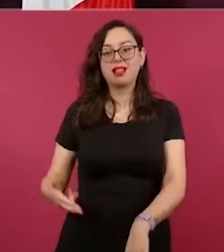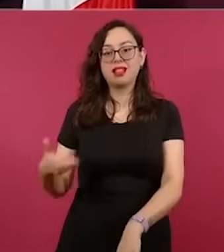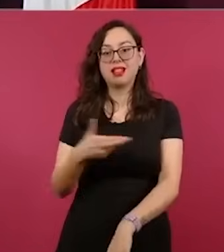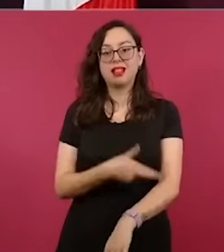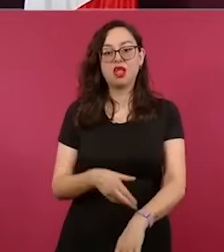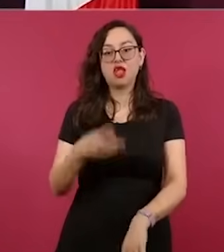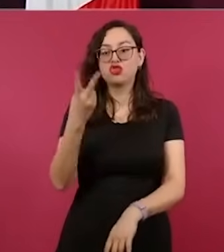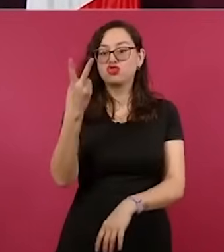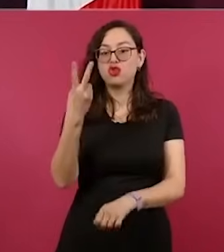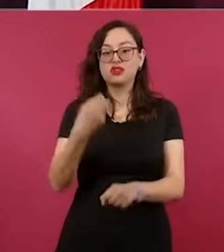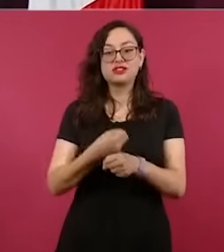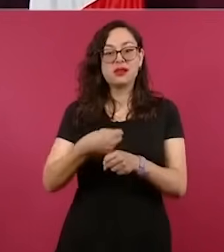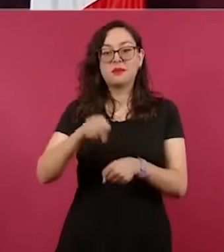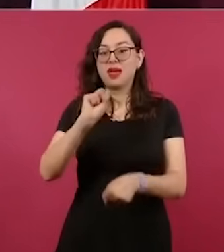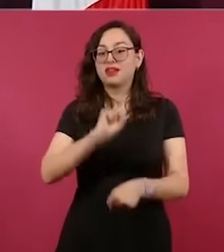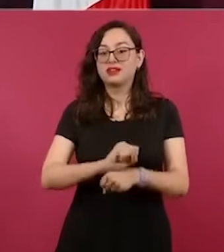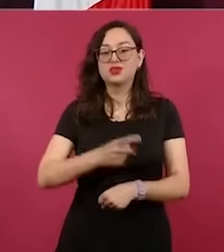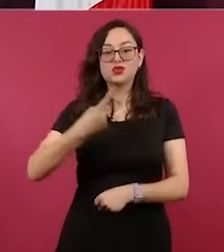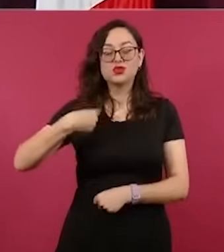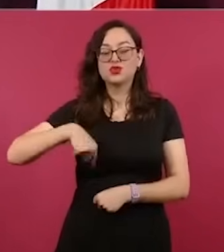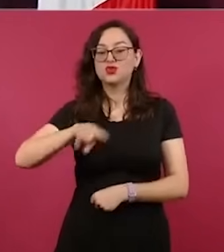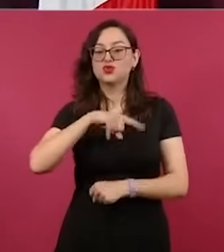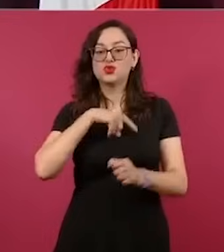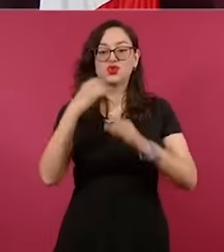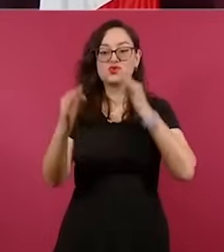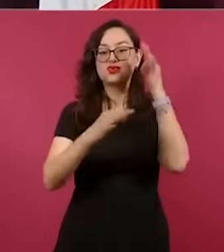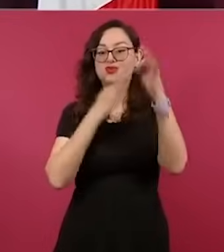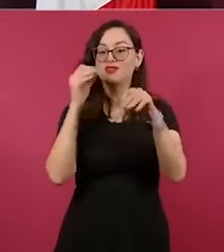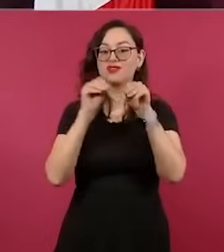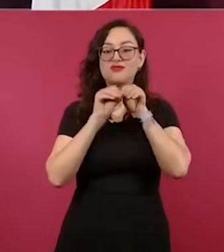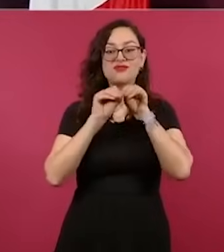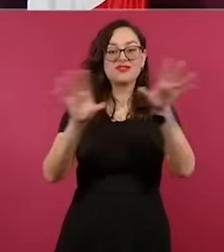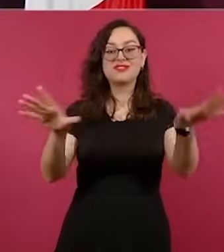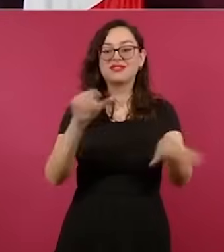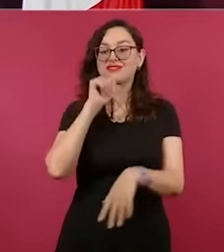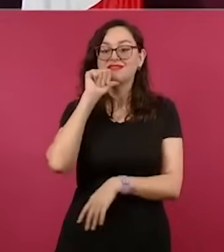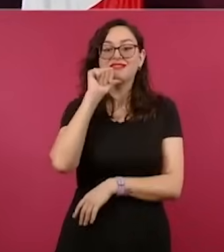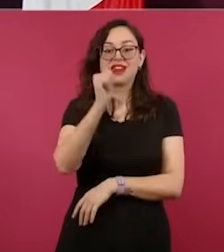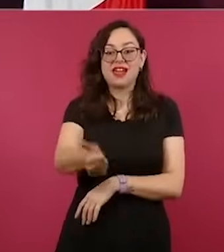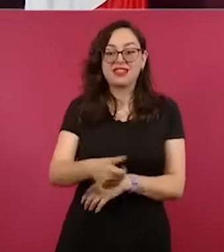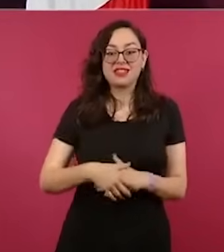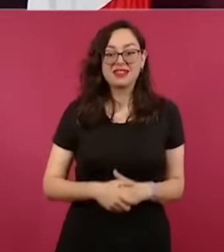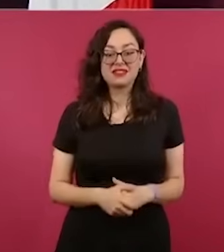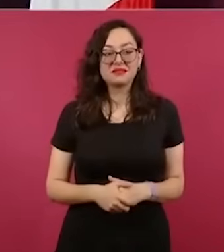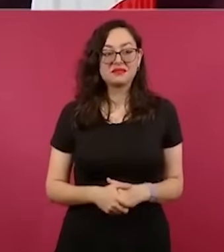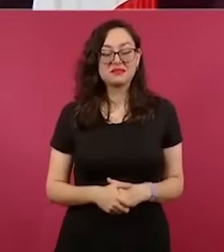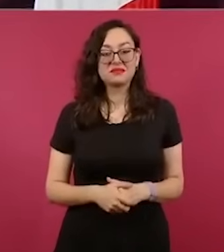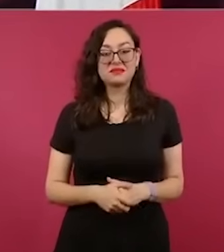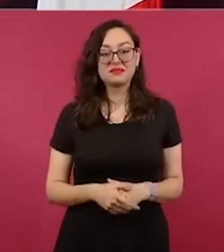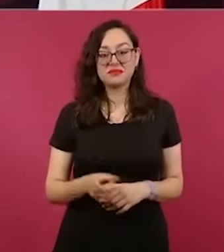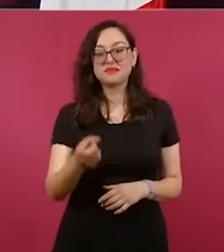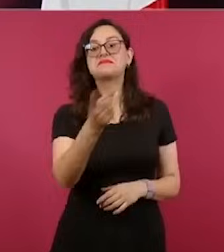nada, al mismo tiempo que estaba toda la campaña,